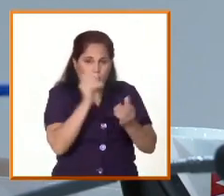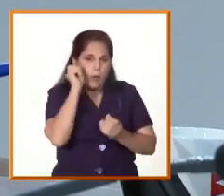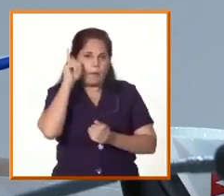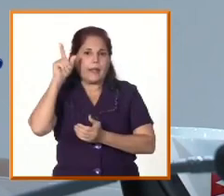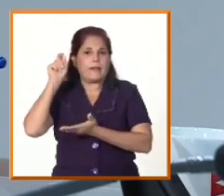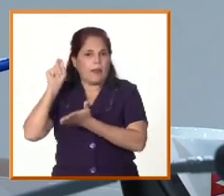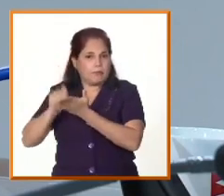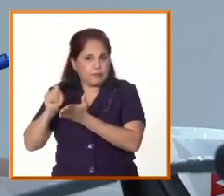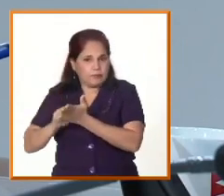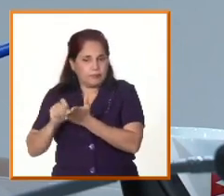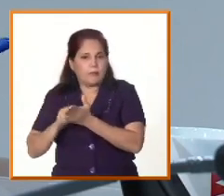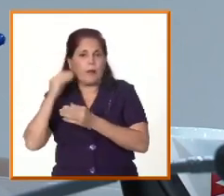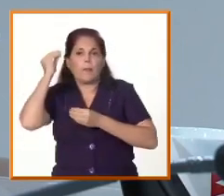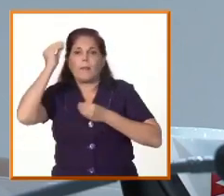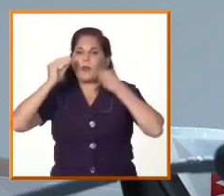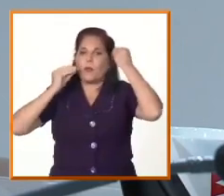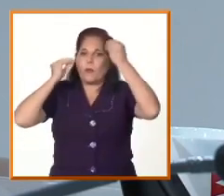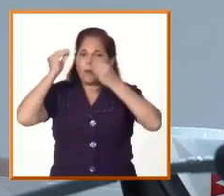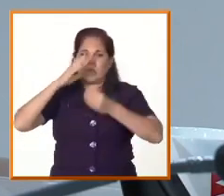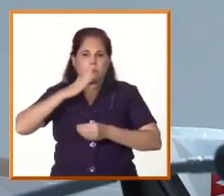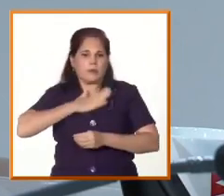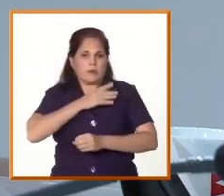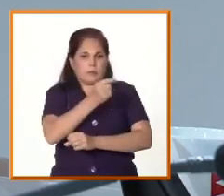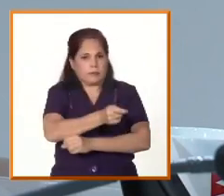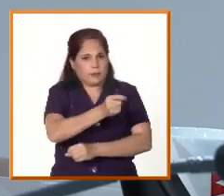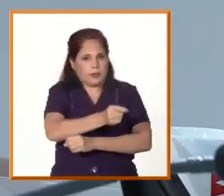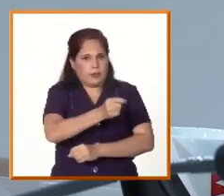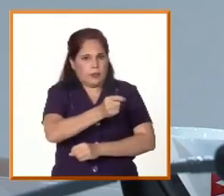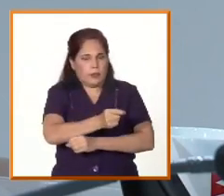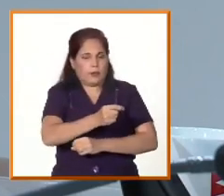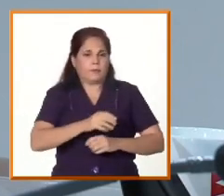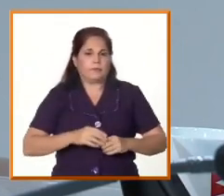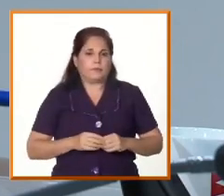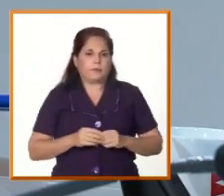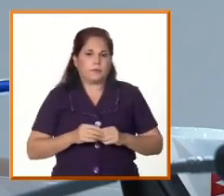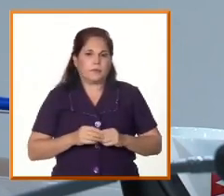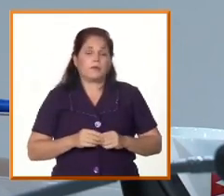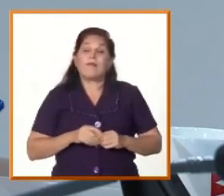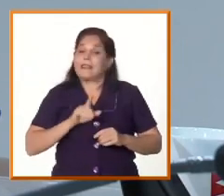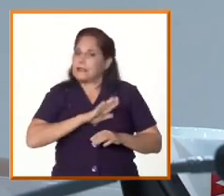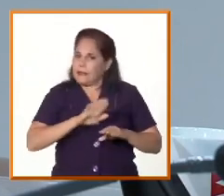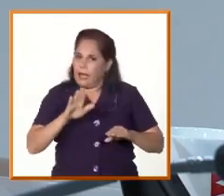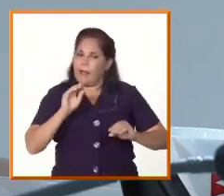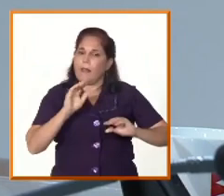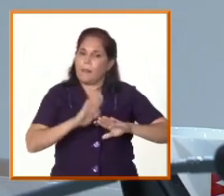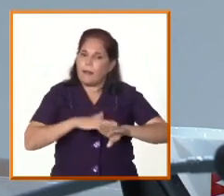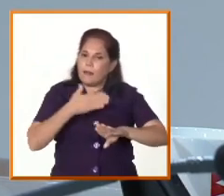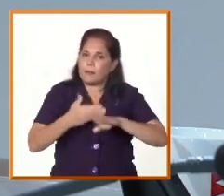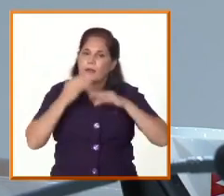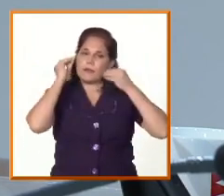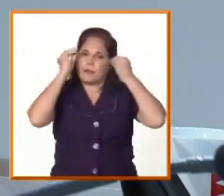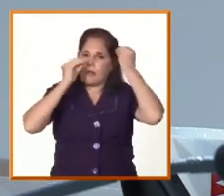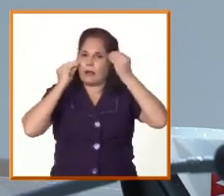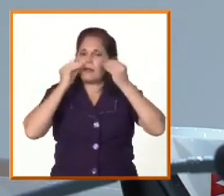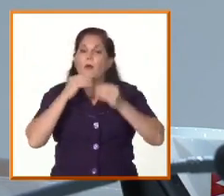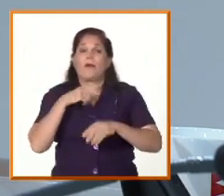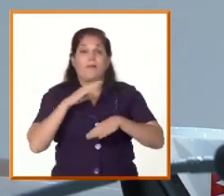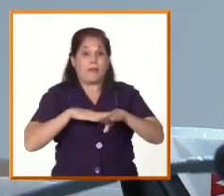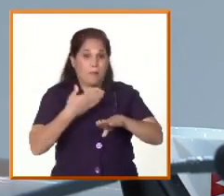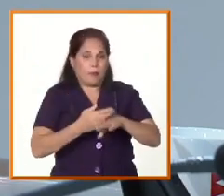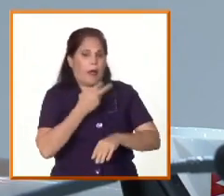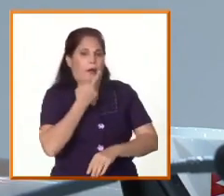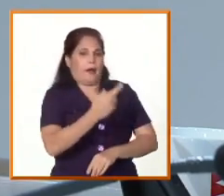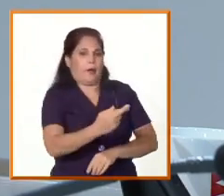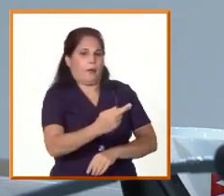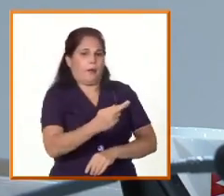preocupaciones y planteamientos de los propios Pescadores que se fueron analizando para dar un nivel de respuesta a todos estos